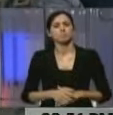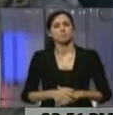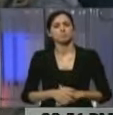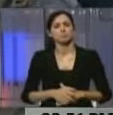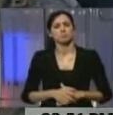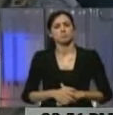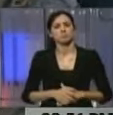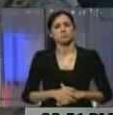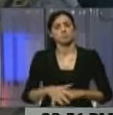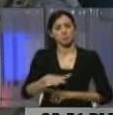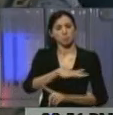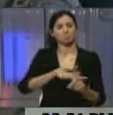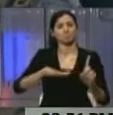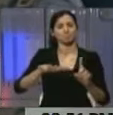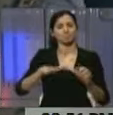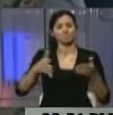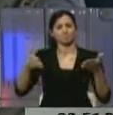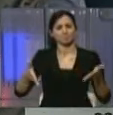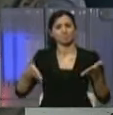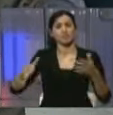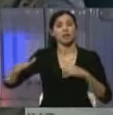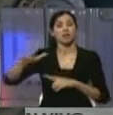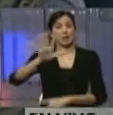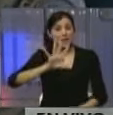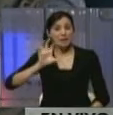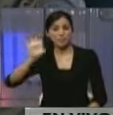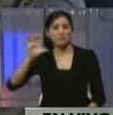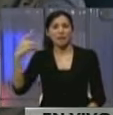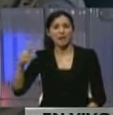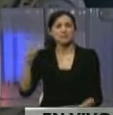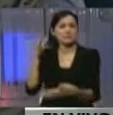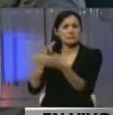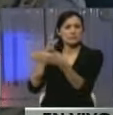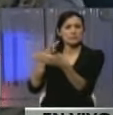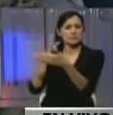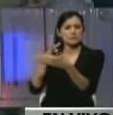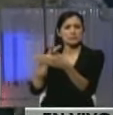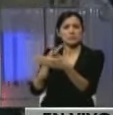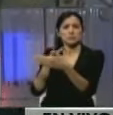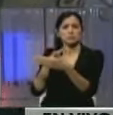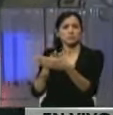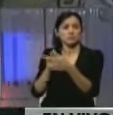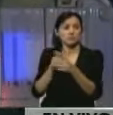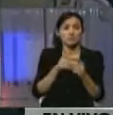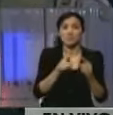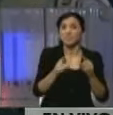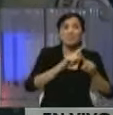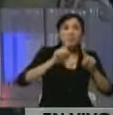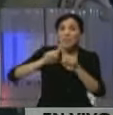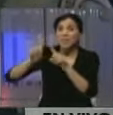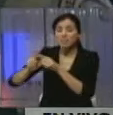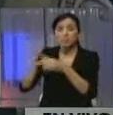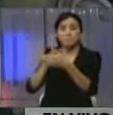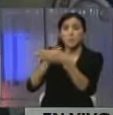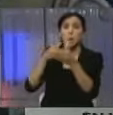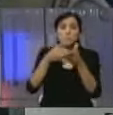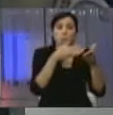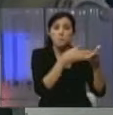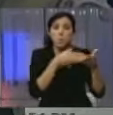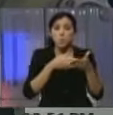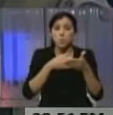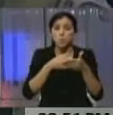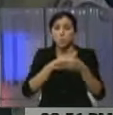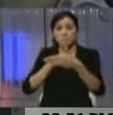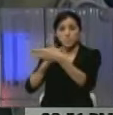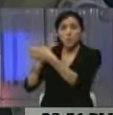cuando la patria está atacada por distintos flancos, ¿no? Y esos